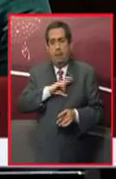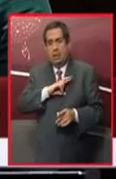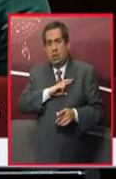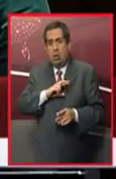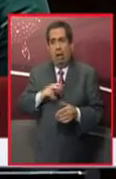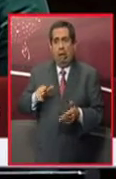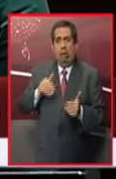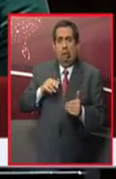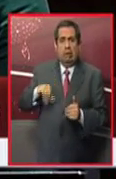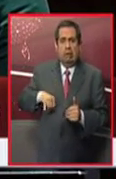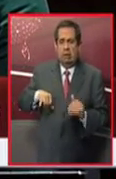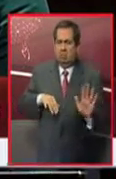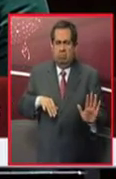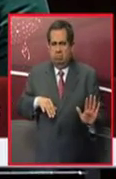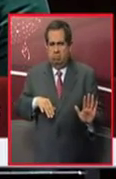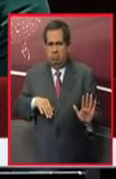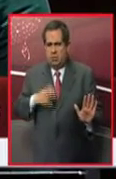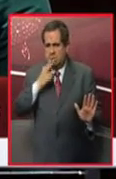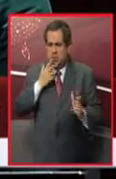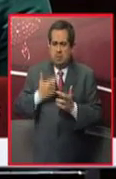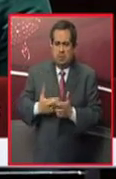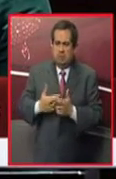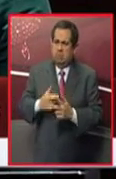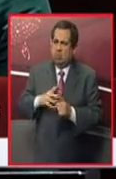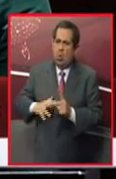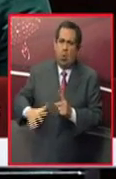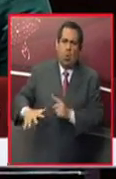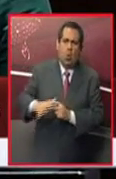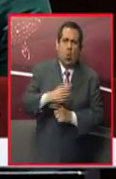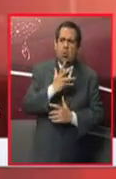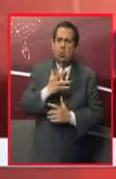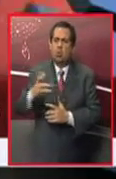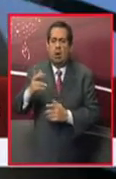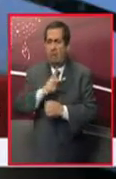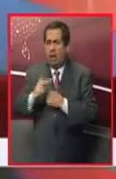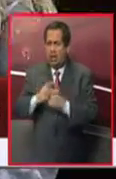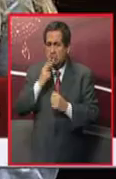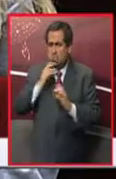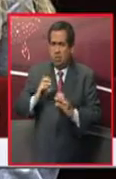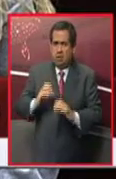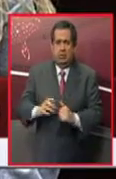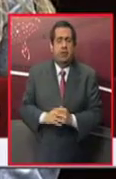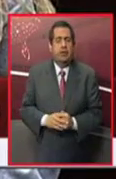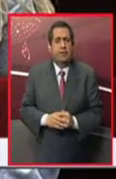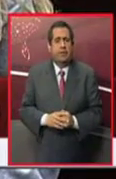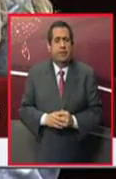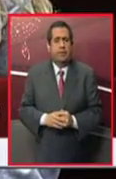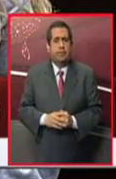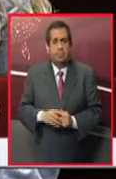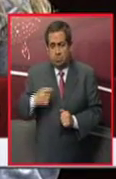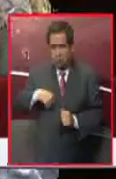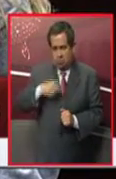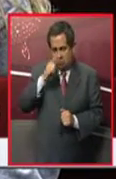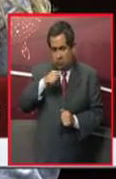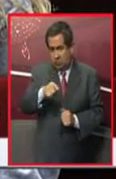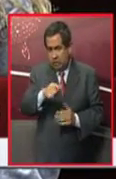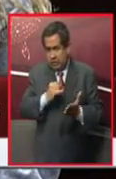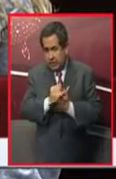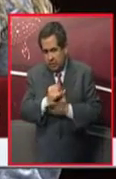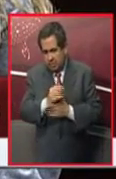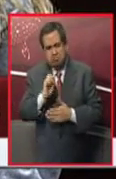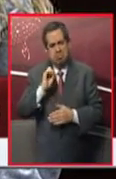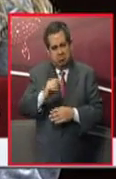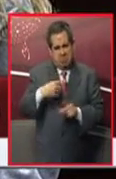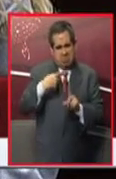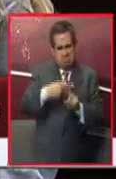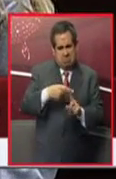particulares atenten contra la enorme riqueza biológica de nuestro país. Estamos a favor del dictamen de la Comisión de Medio Ambiente y